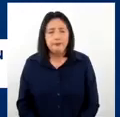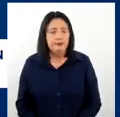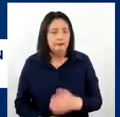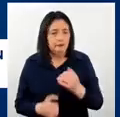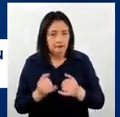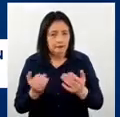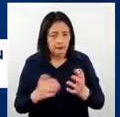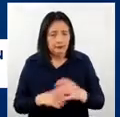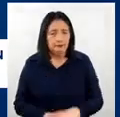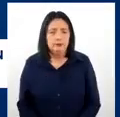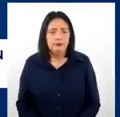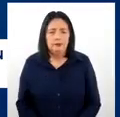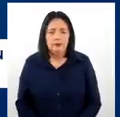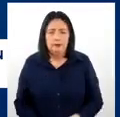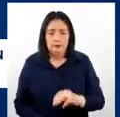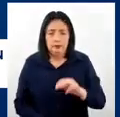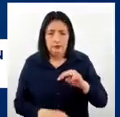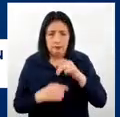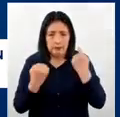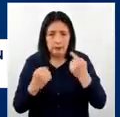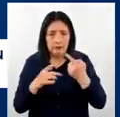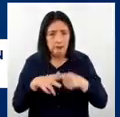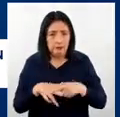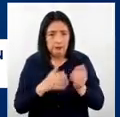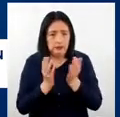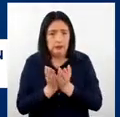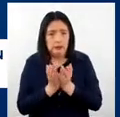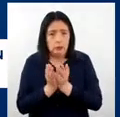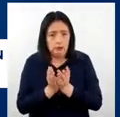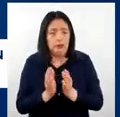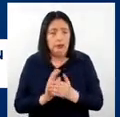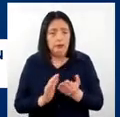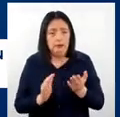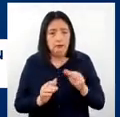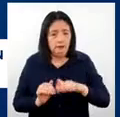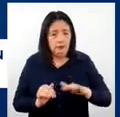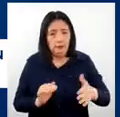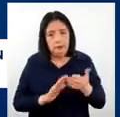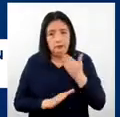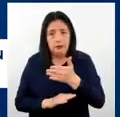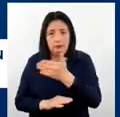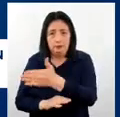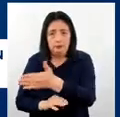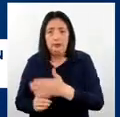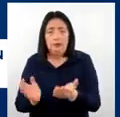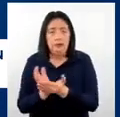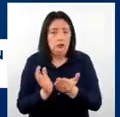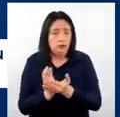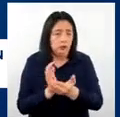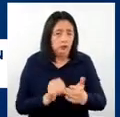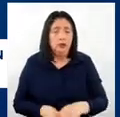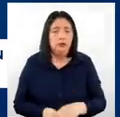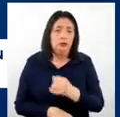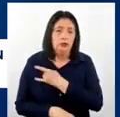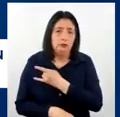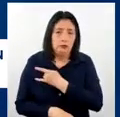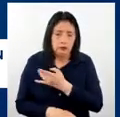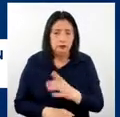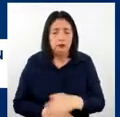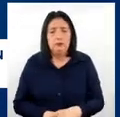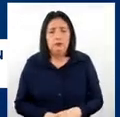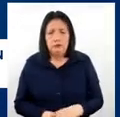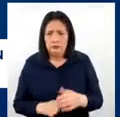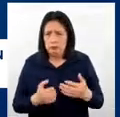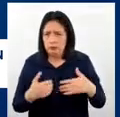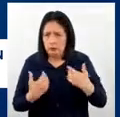Finalmente, en marzo ya se inician las clases presenciales, tanto en centros educativos y universidades.